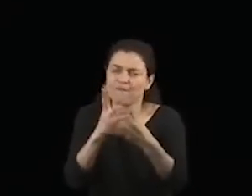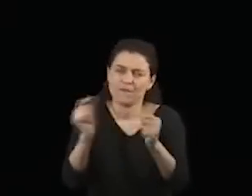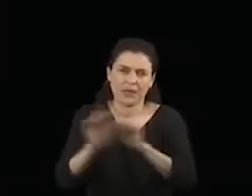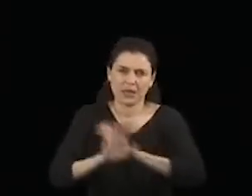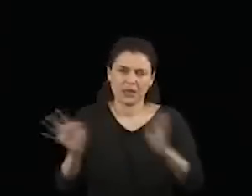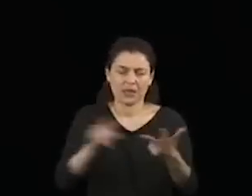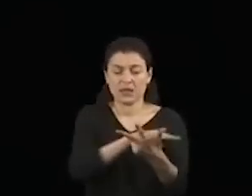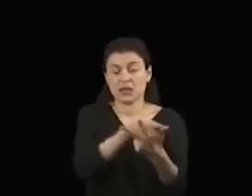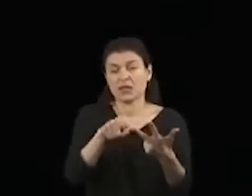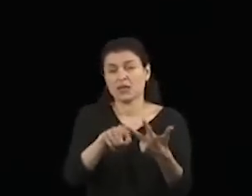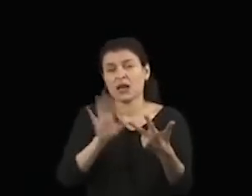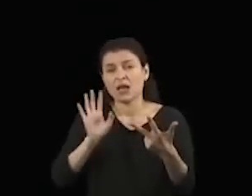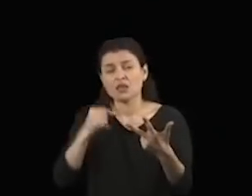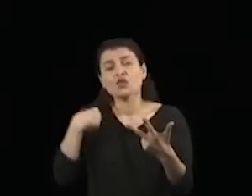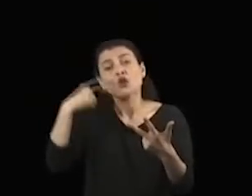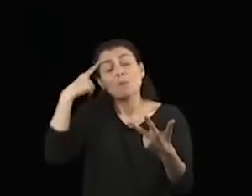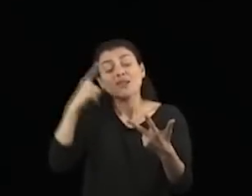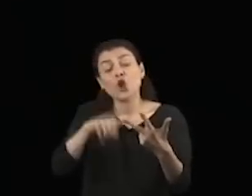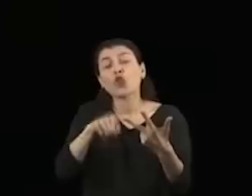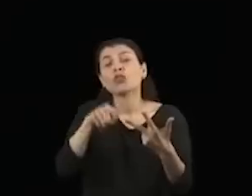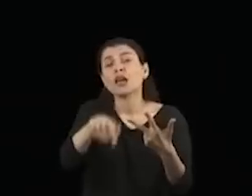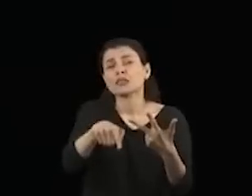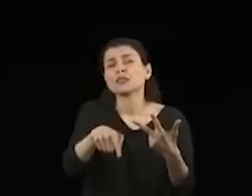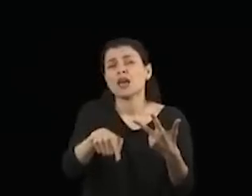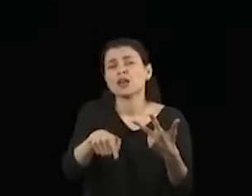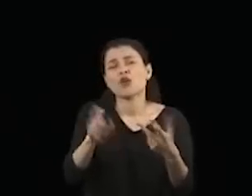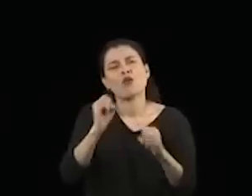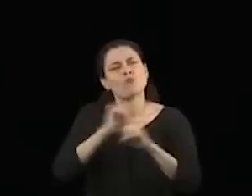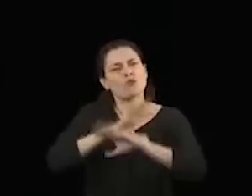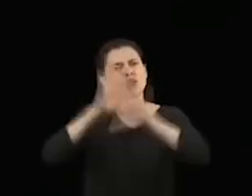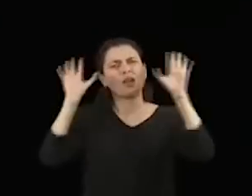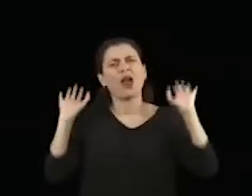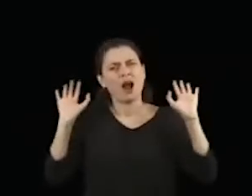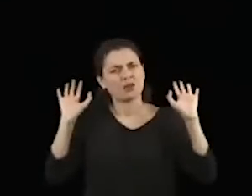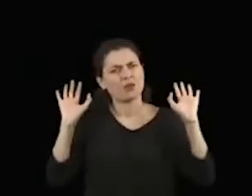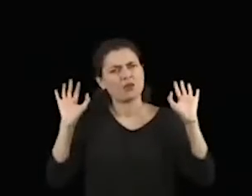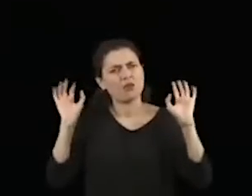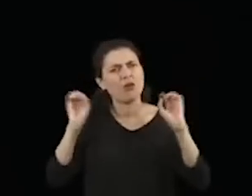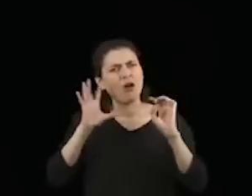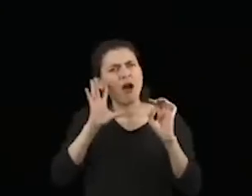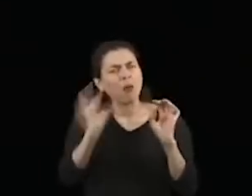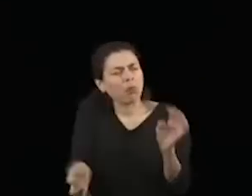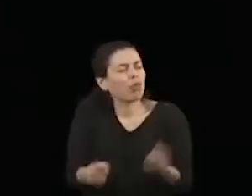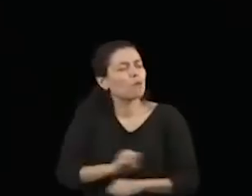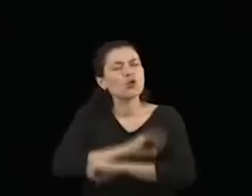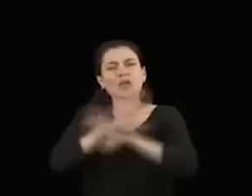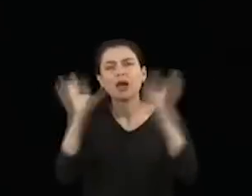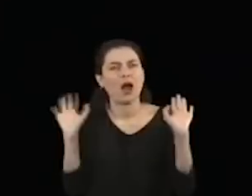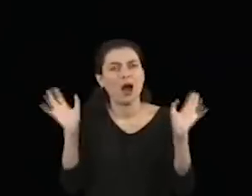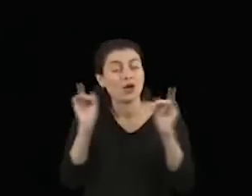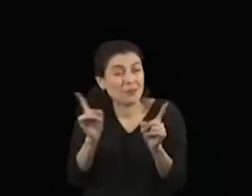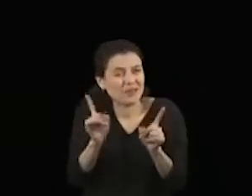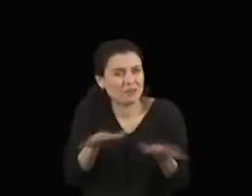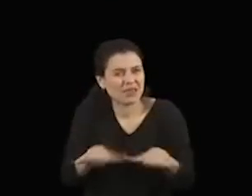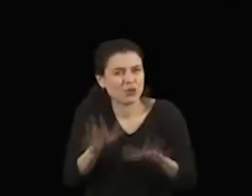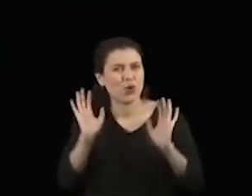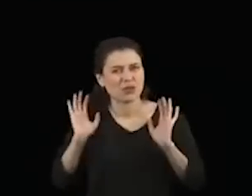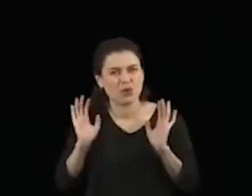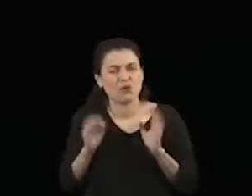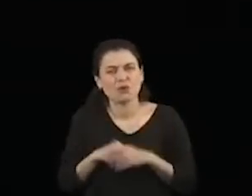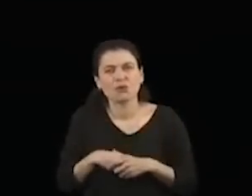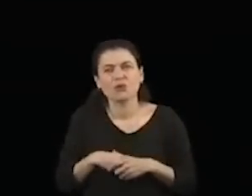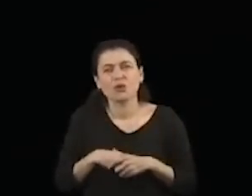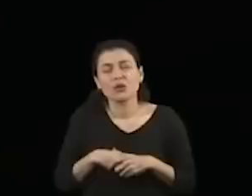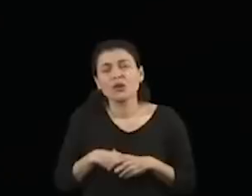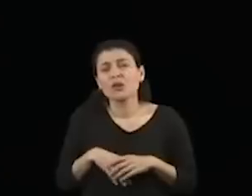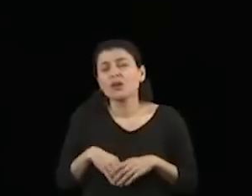creo que este tercer punto explica muy fuertemente esto. De hecho, dentro de las